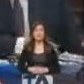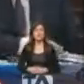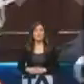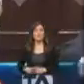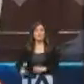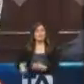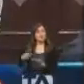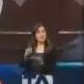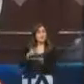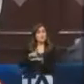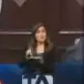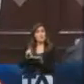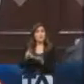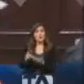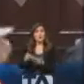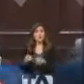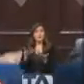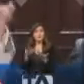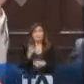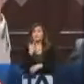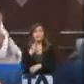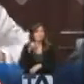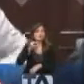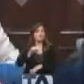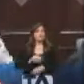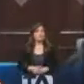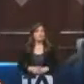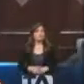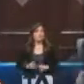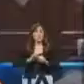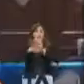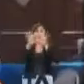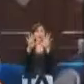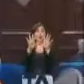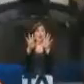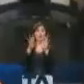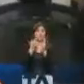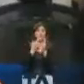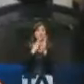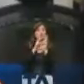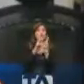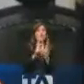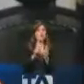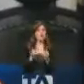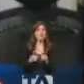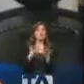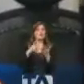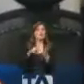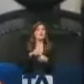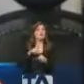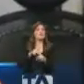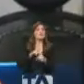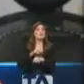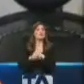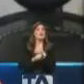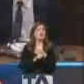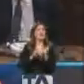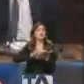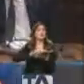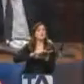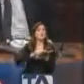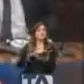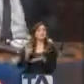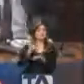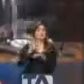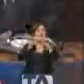pagó. Tampoco fue muy claro en responder cuántas veces al año se reunía con el representante de Odebrecht en el Ecuador.